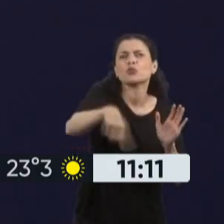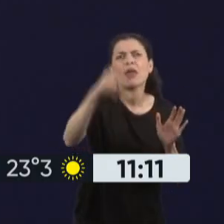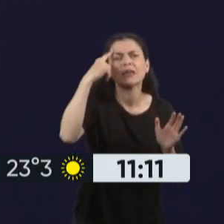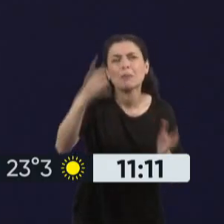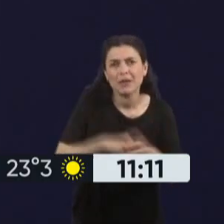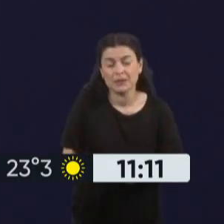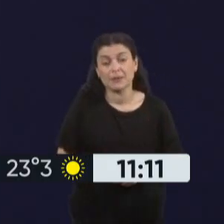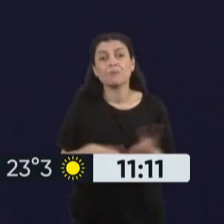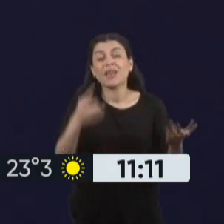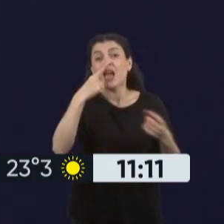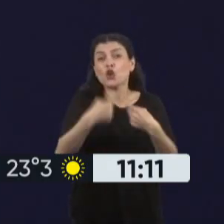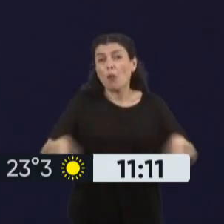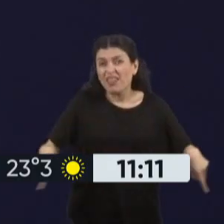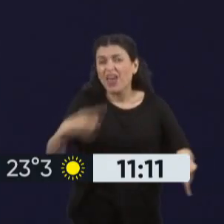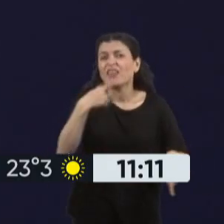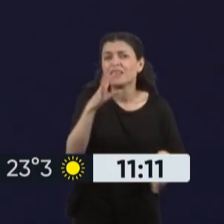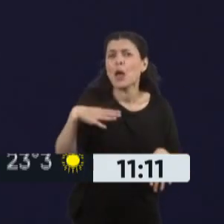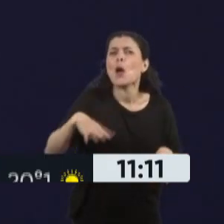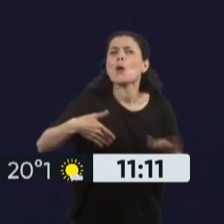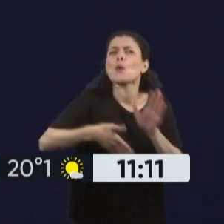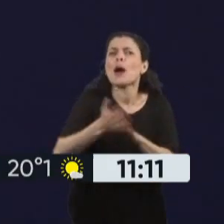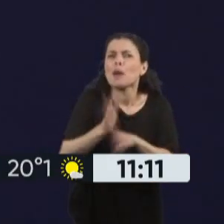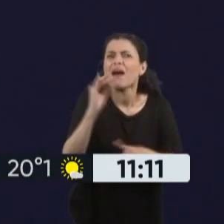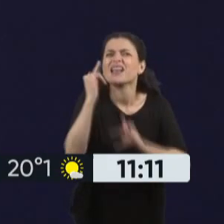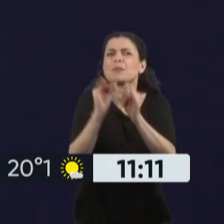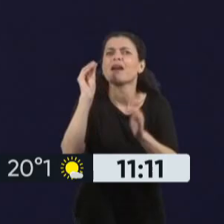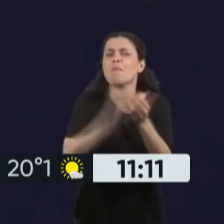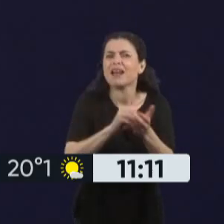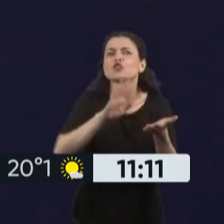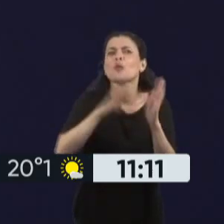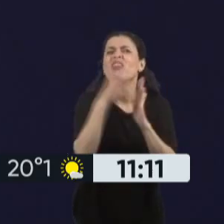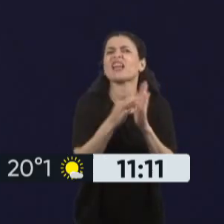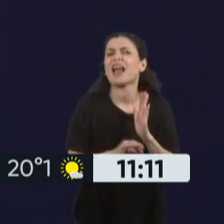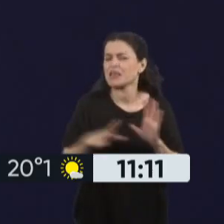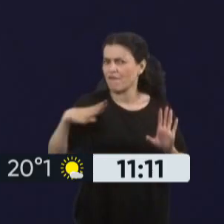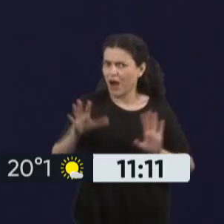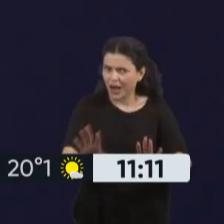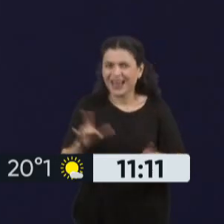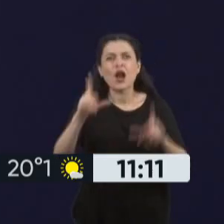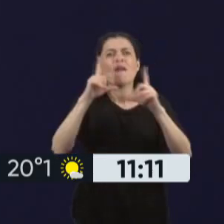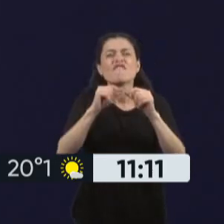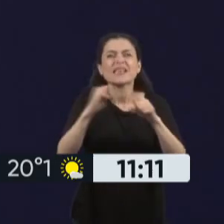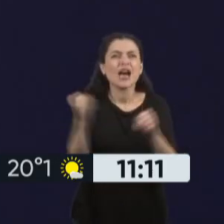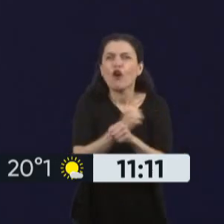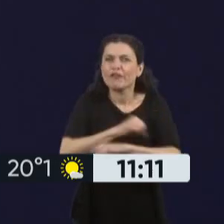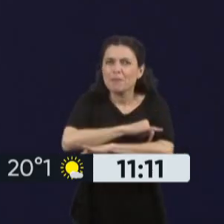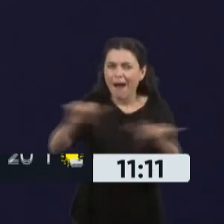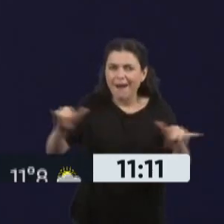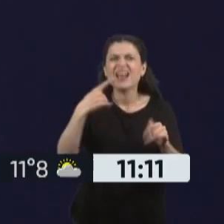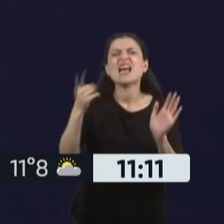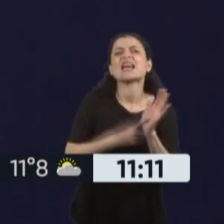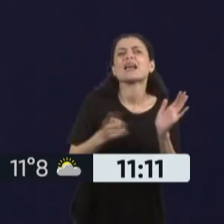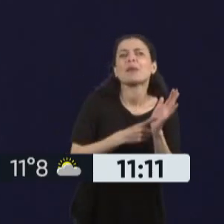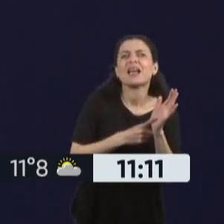ultimando detalles. Entiendo que esta semana iba a haber novedades. La verdad es que no tengo fecha cierta de cuándo esa reglamentación